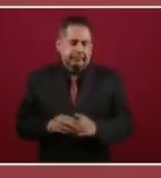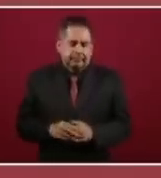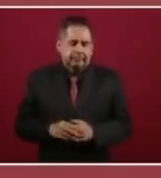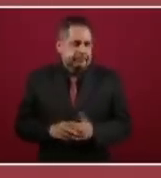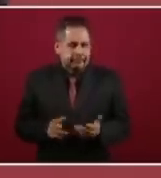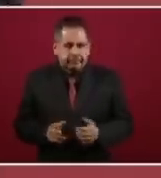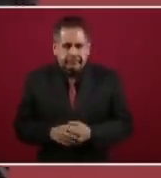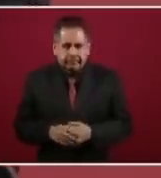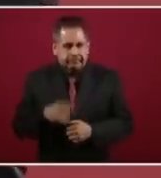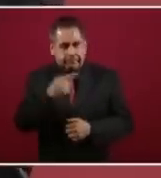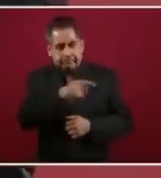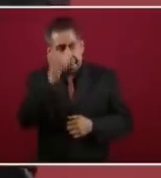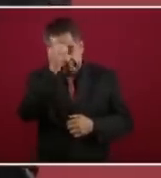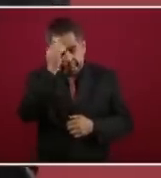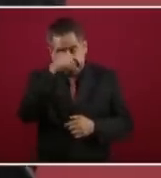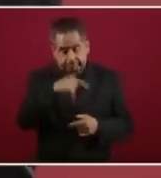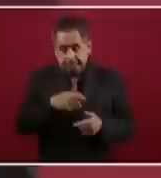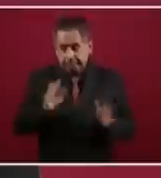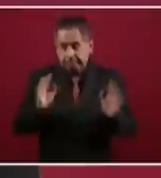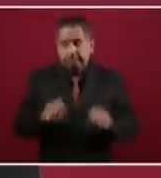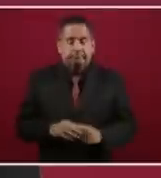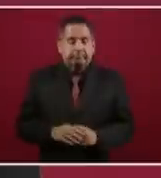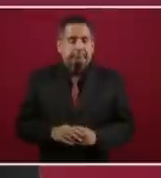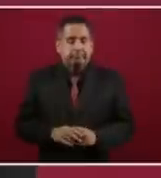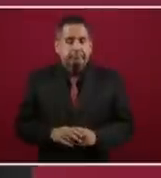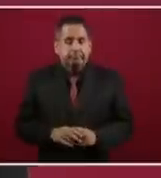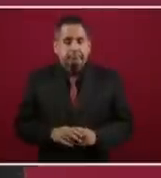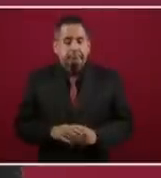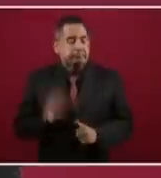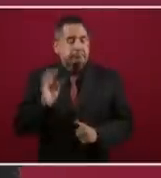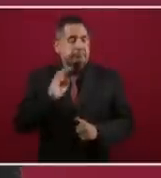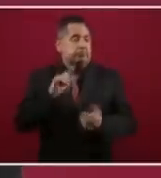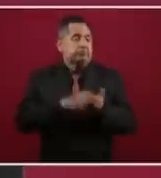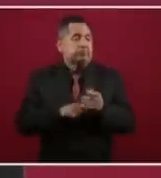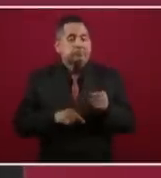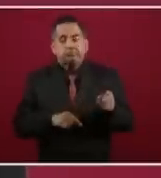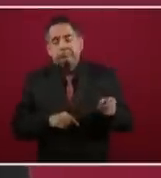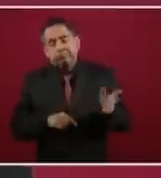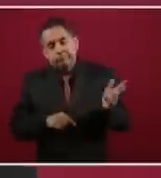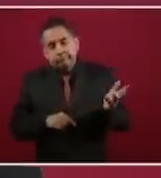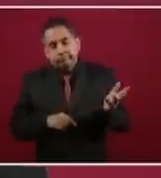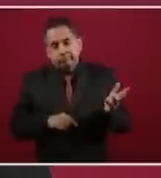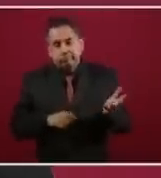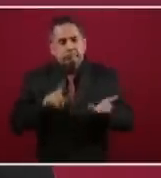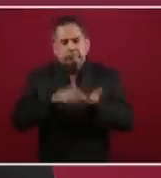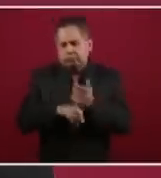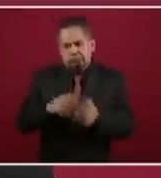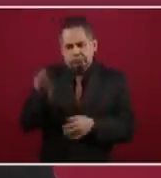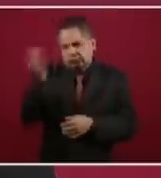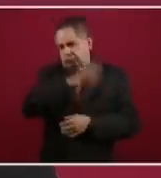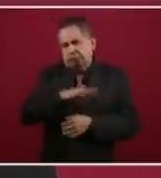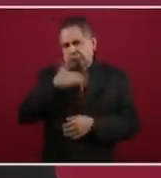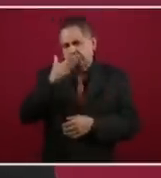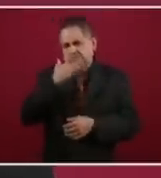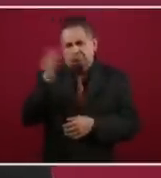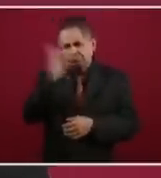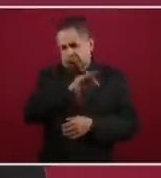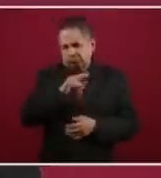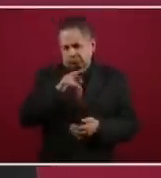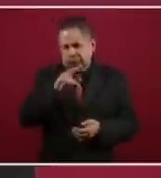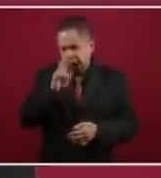ha opinado que en efecto hubo un fraude en el